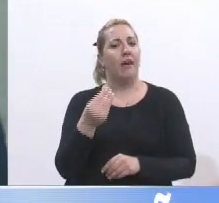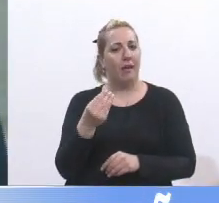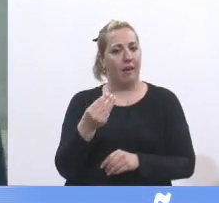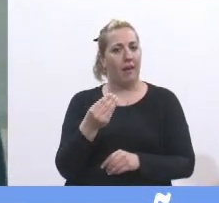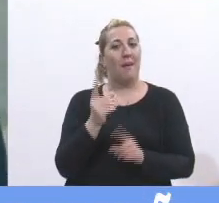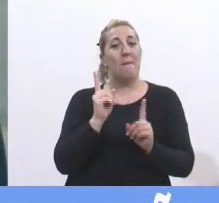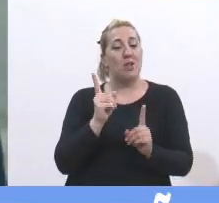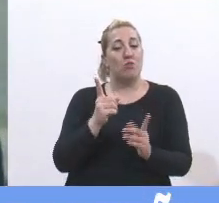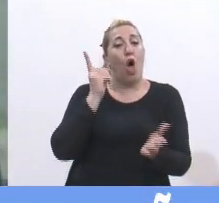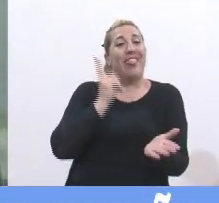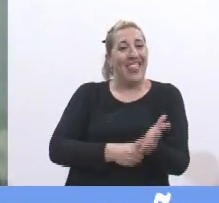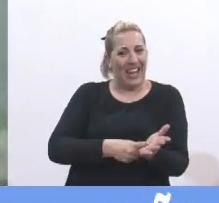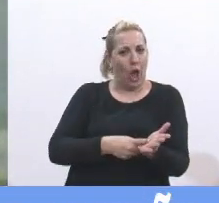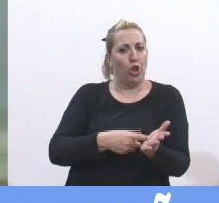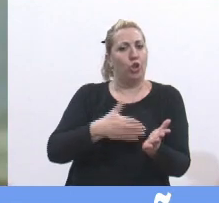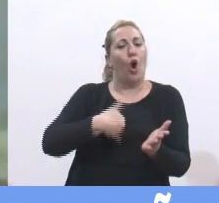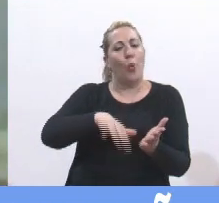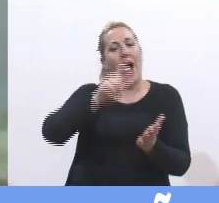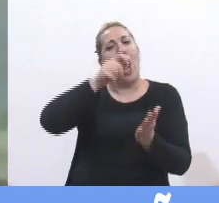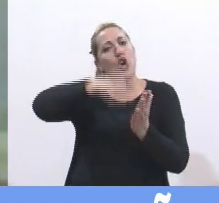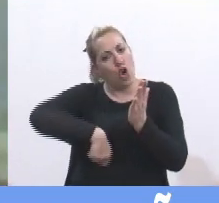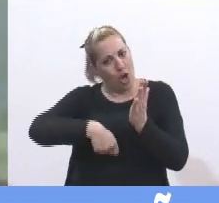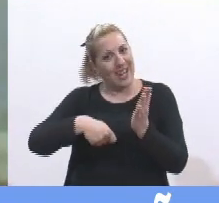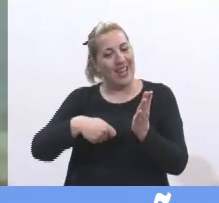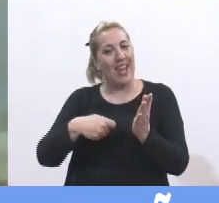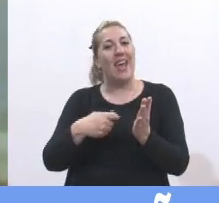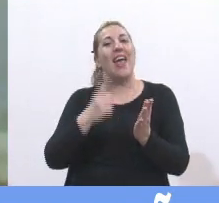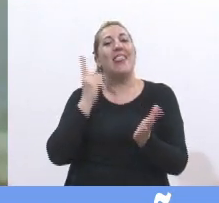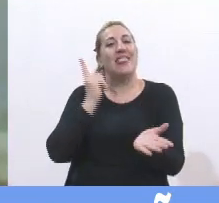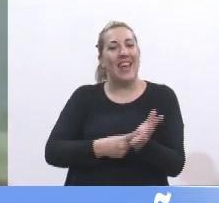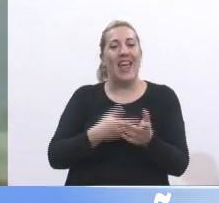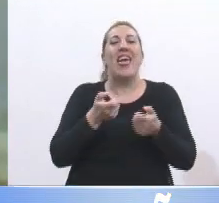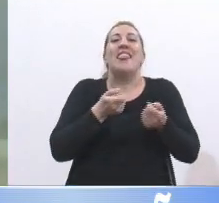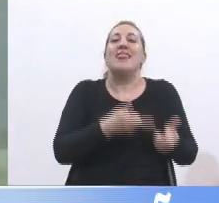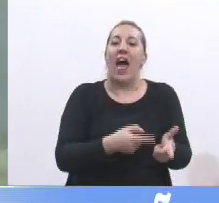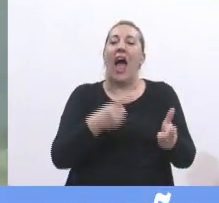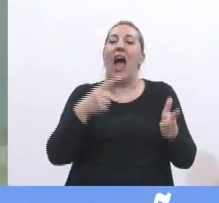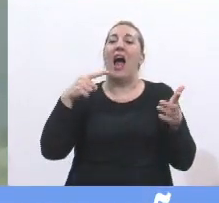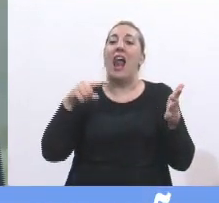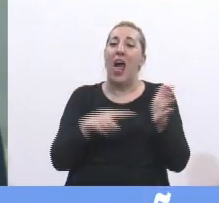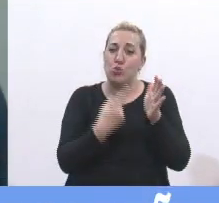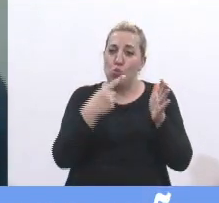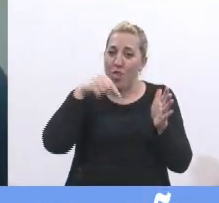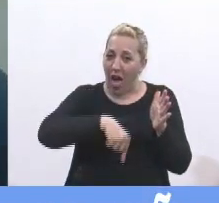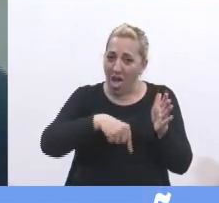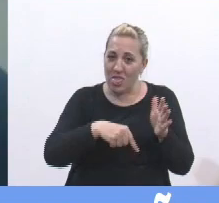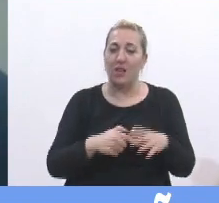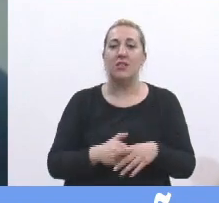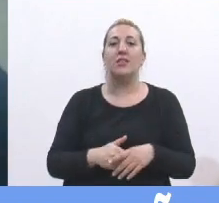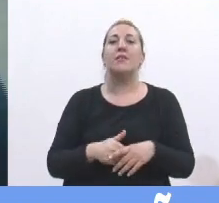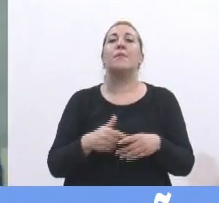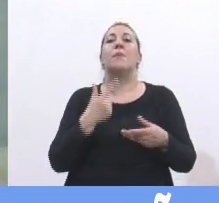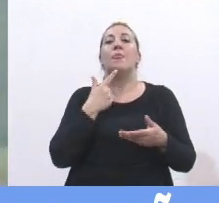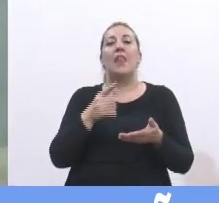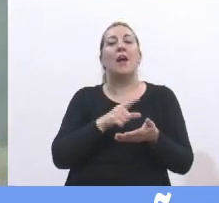ese decreto de darle a la Ciudad Autónoma de Buenos Aires, a la administración